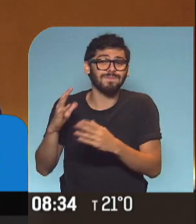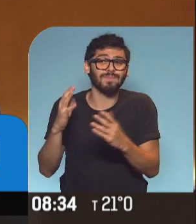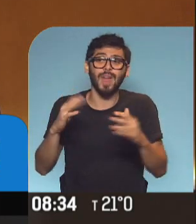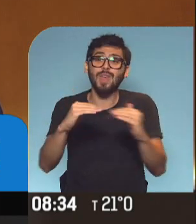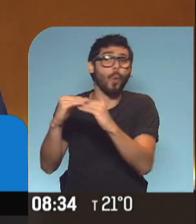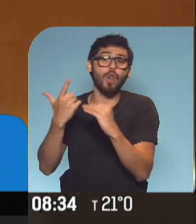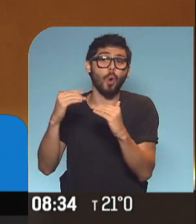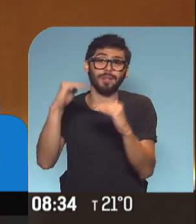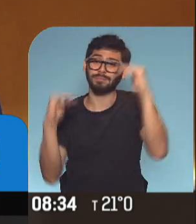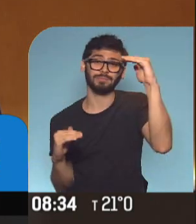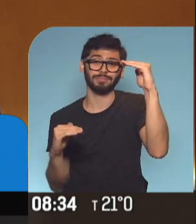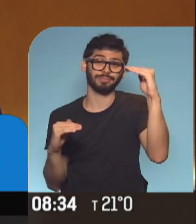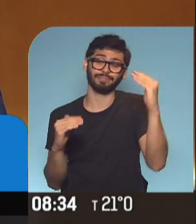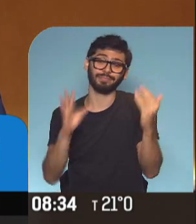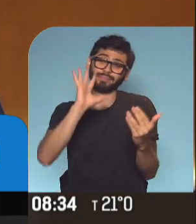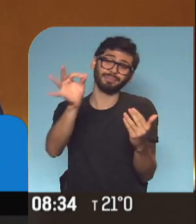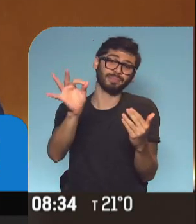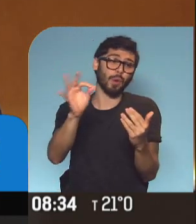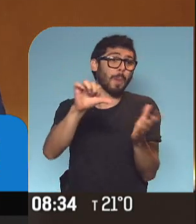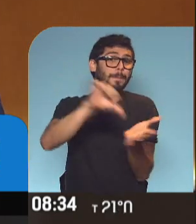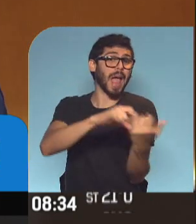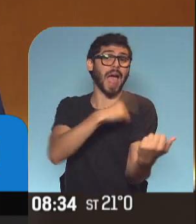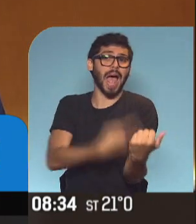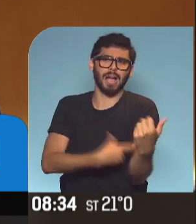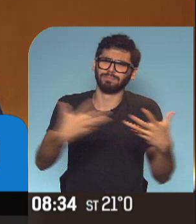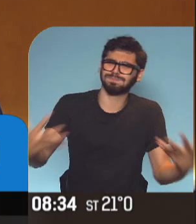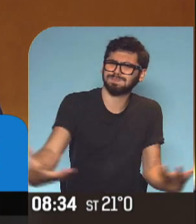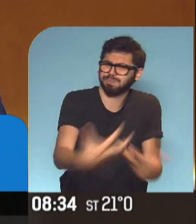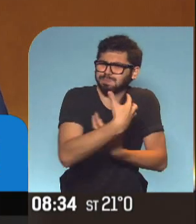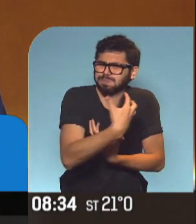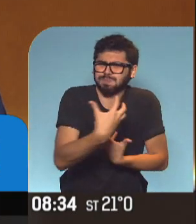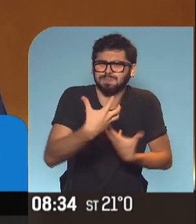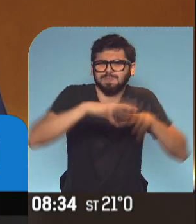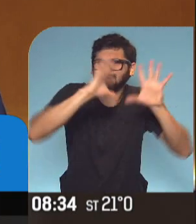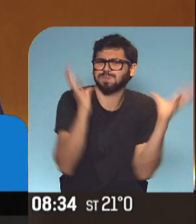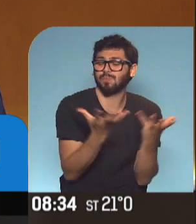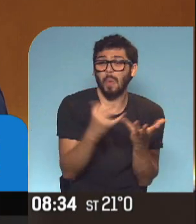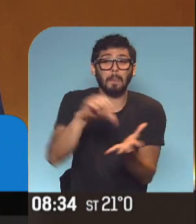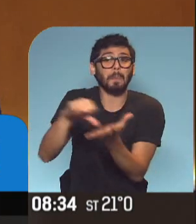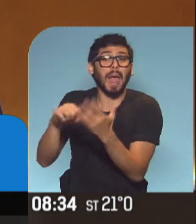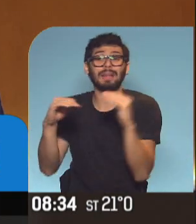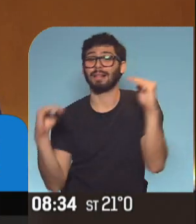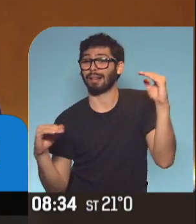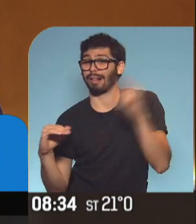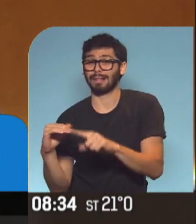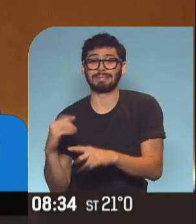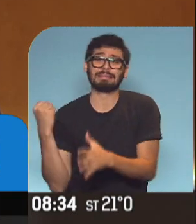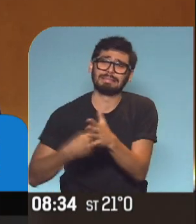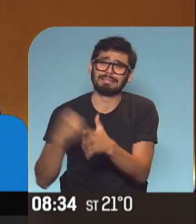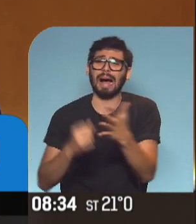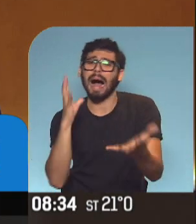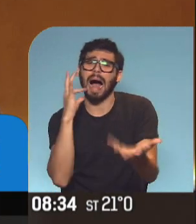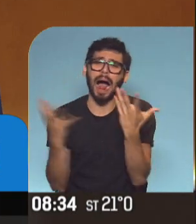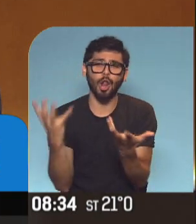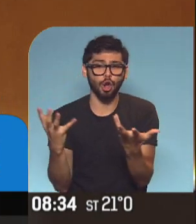orden mundial injusto donde los países desarrollados concentran recursos bienes y servicios y los países periféricos tenemos dificultad para aprender por el remanente